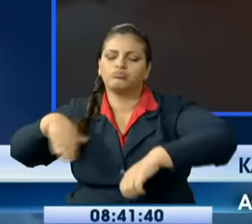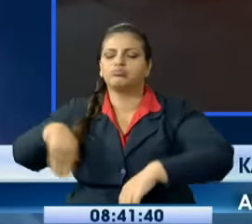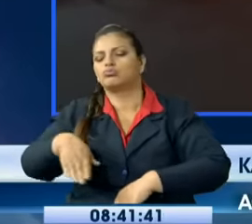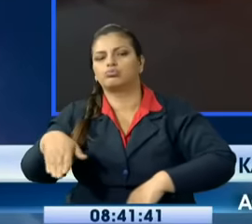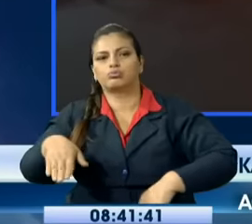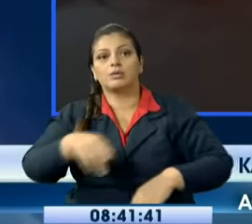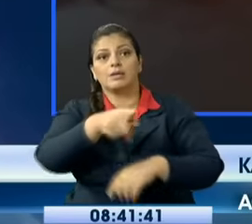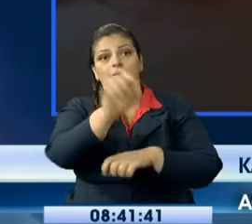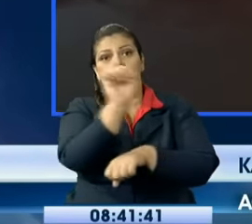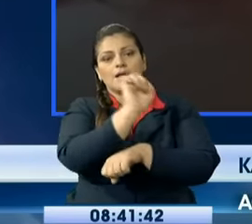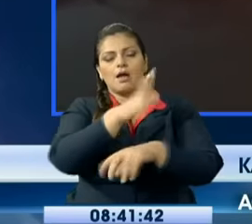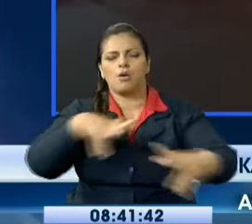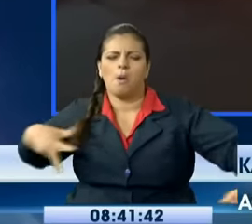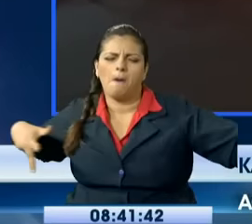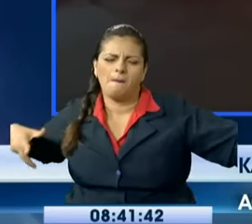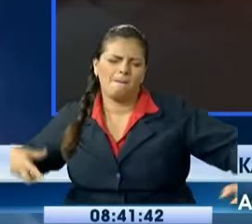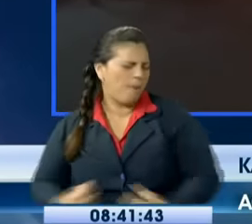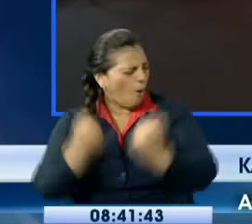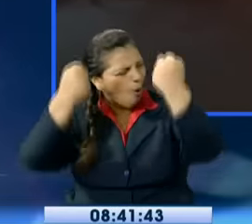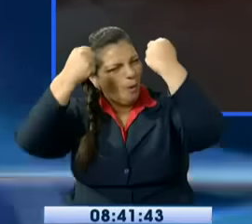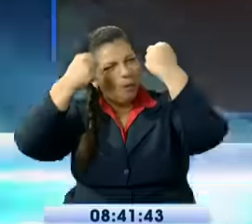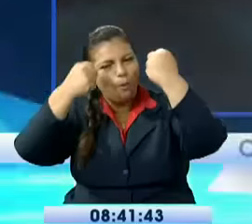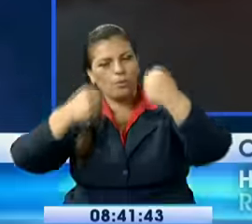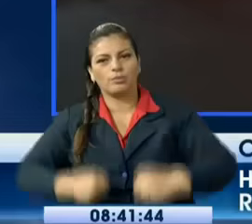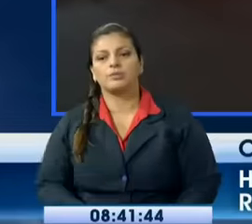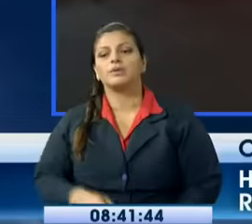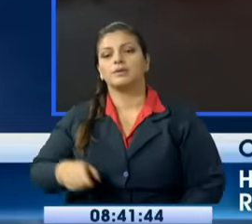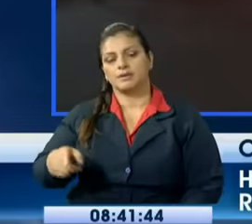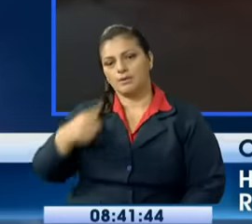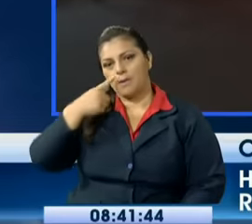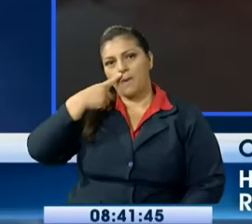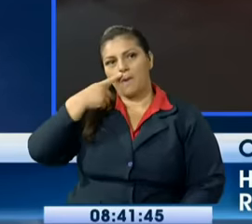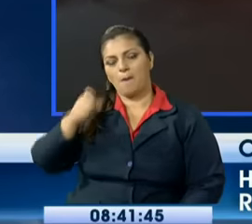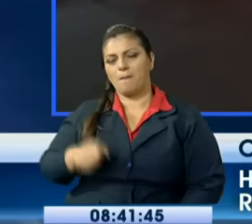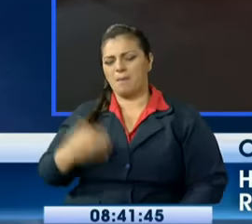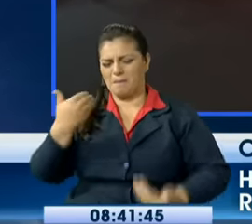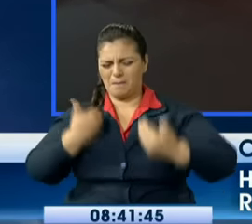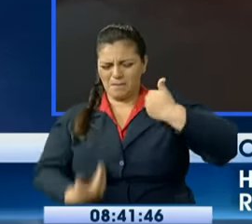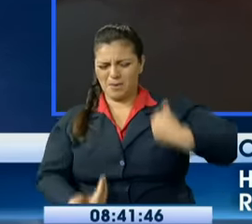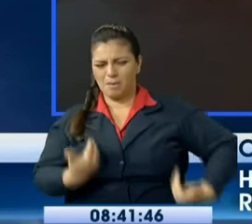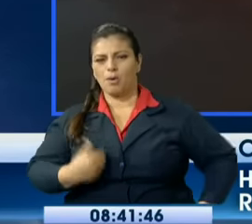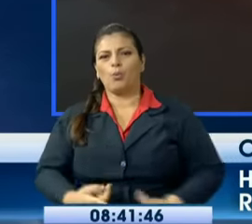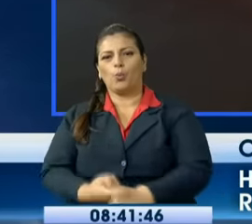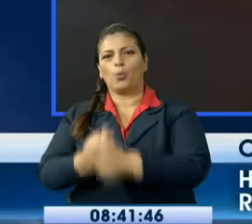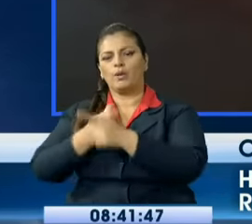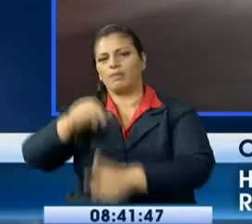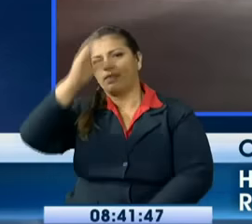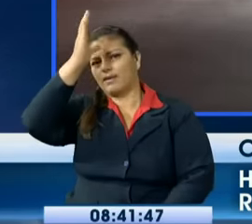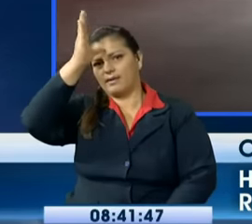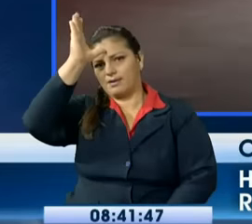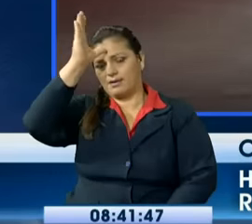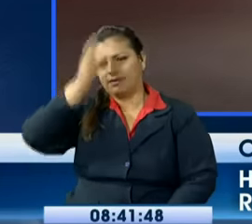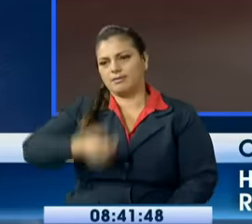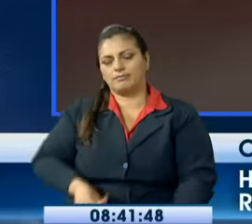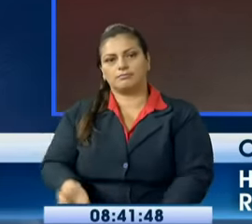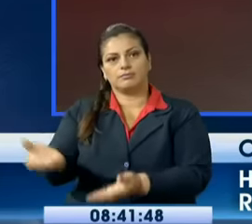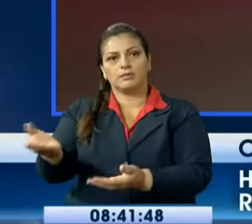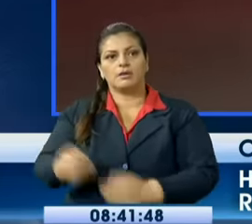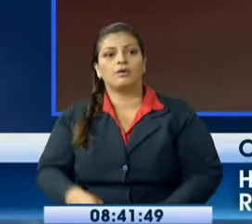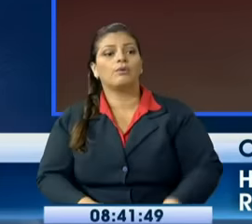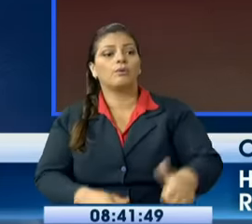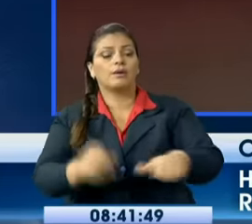una motocicleta y un vehículo. El conductor de la motocicleta fue conducido a una clínica y el señor del